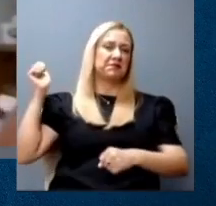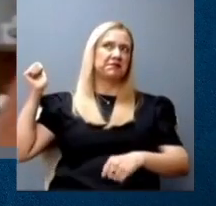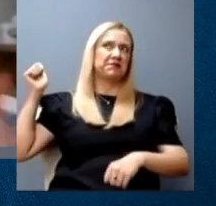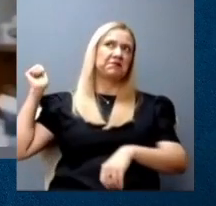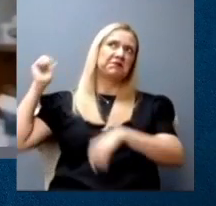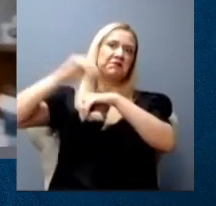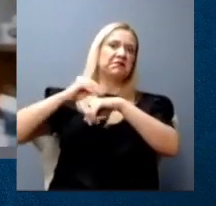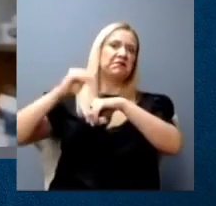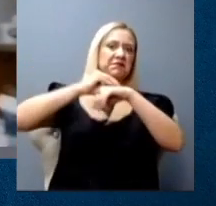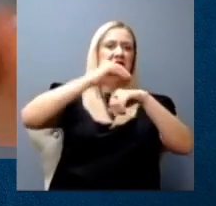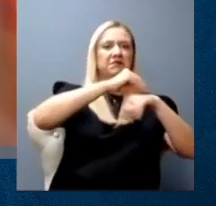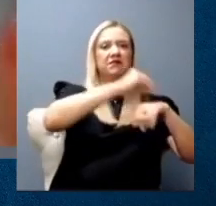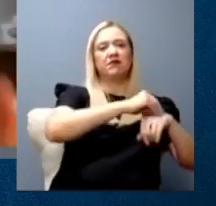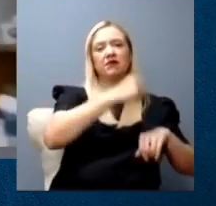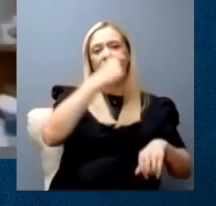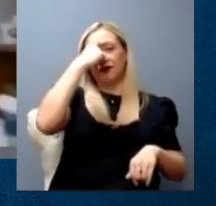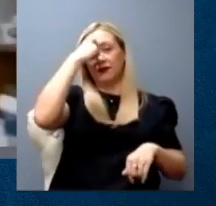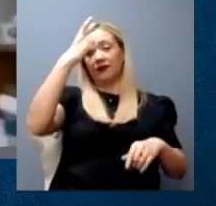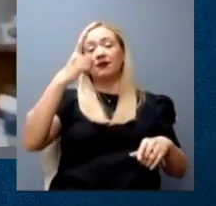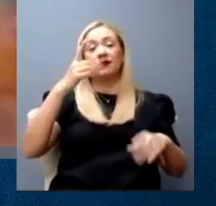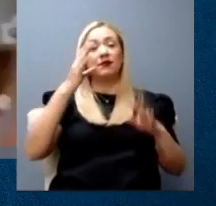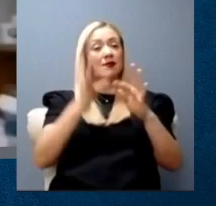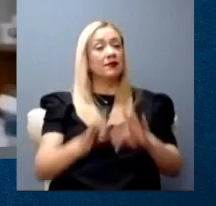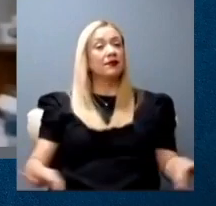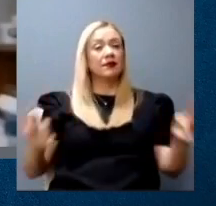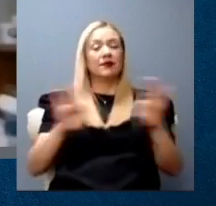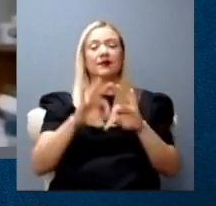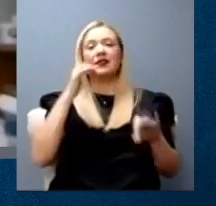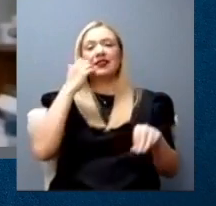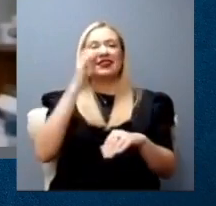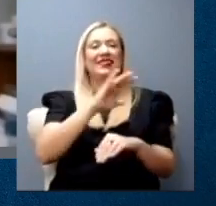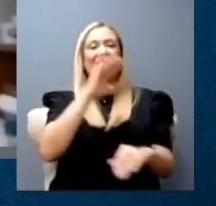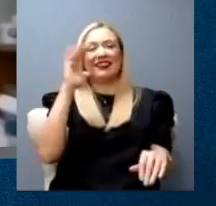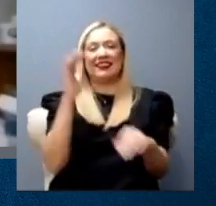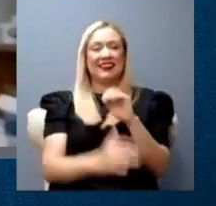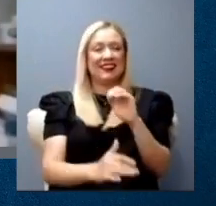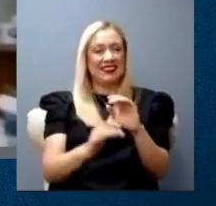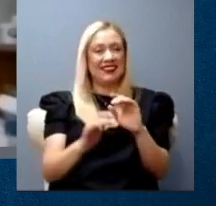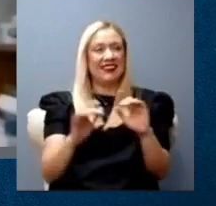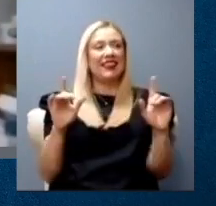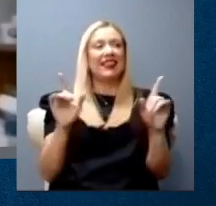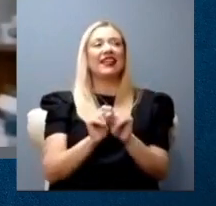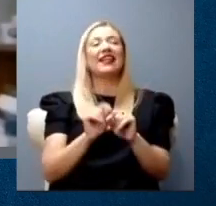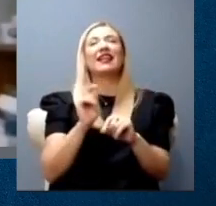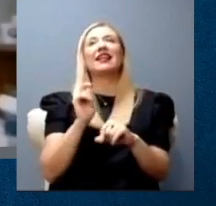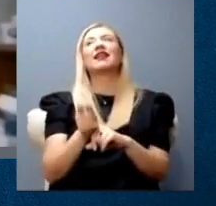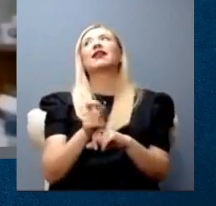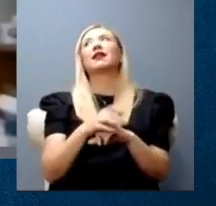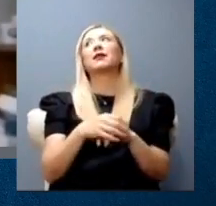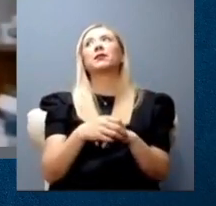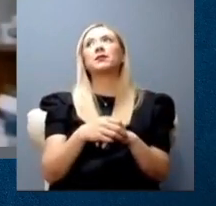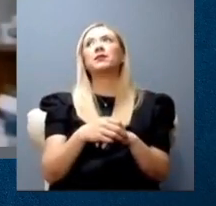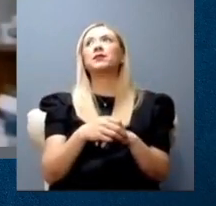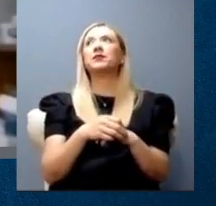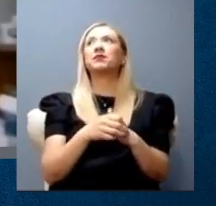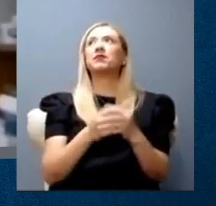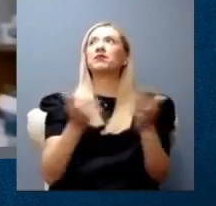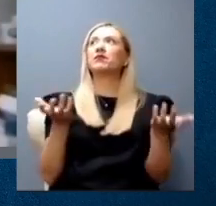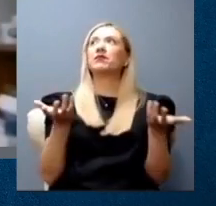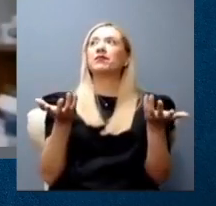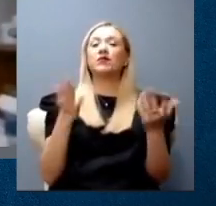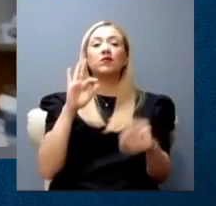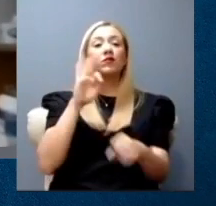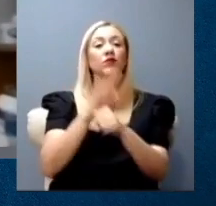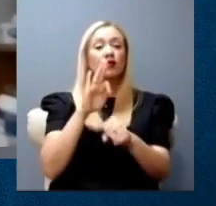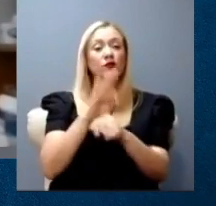idea fundamental a todo esto, y con esto termino, Roberto, porque creo que tienes una pregunta, es que la